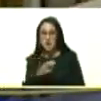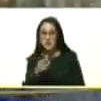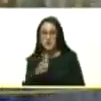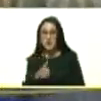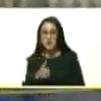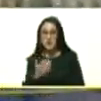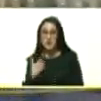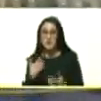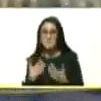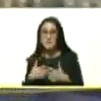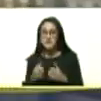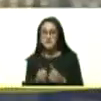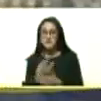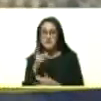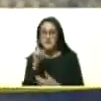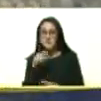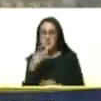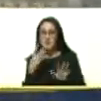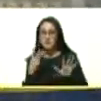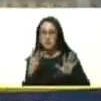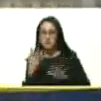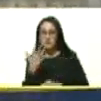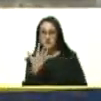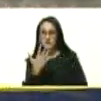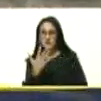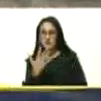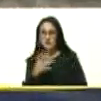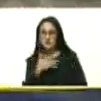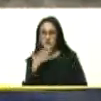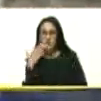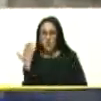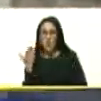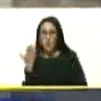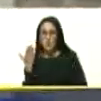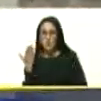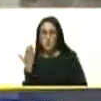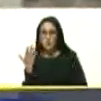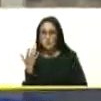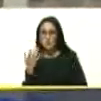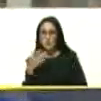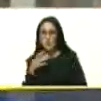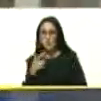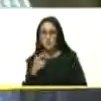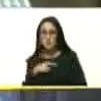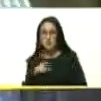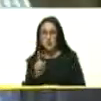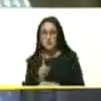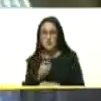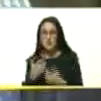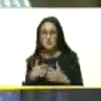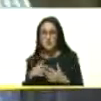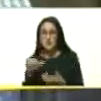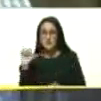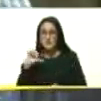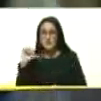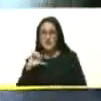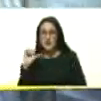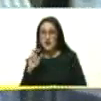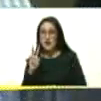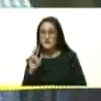Somos una empresa fundada en el año 1985, nos sentimos orgullosos que somos la única fábrica de vinagre en el oriente